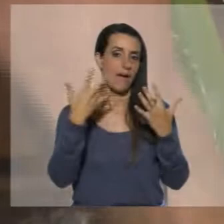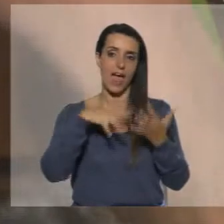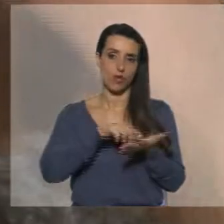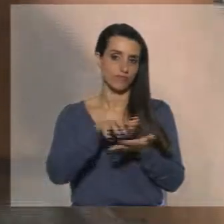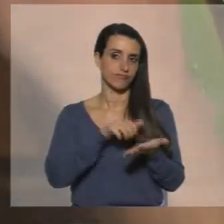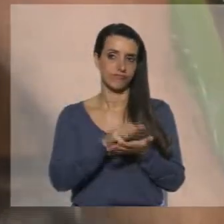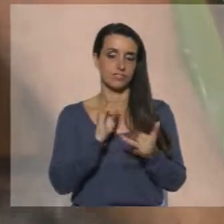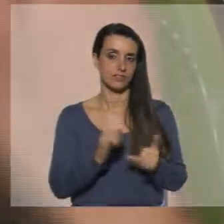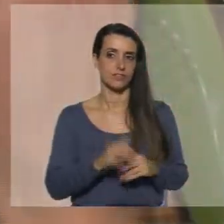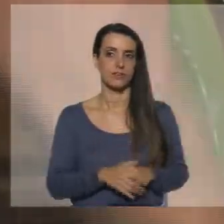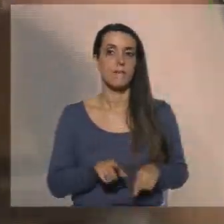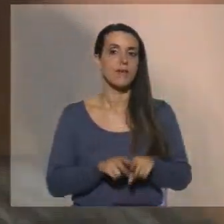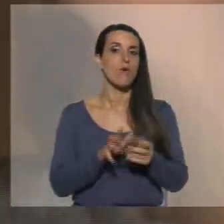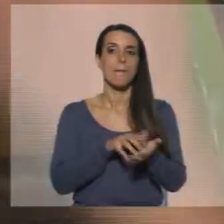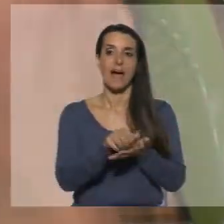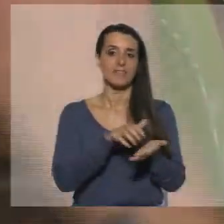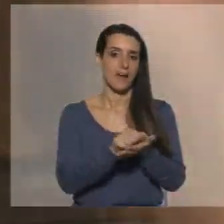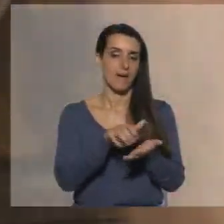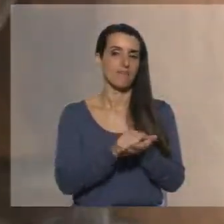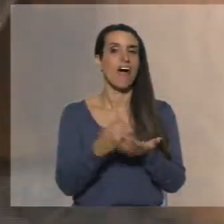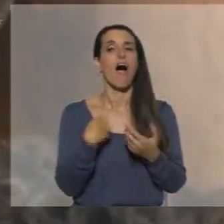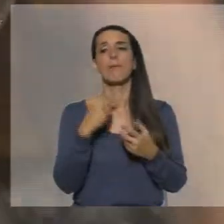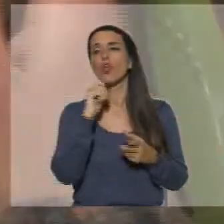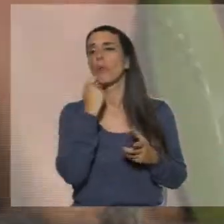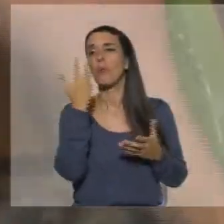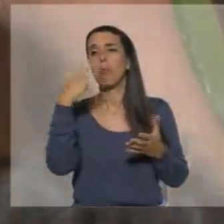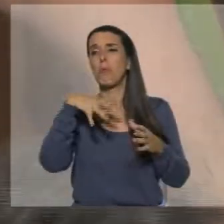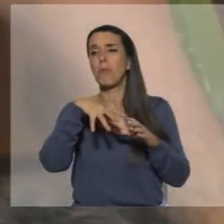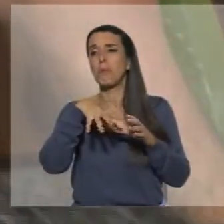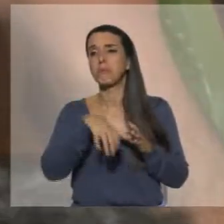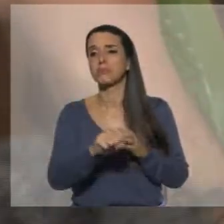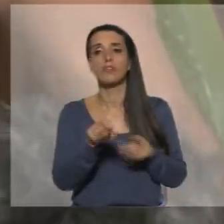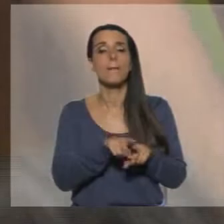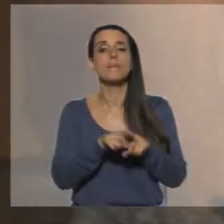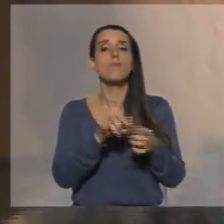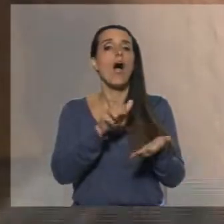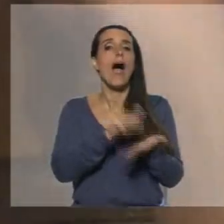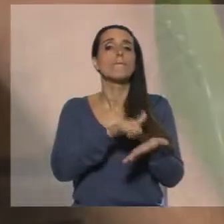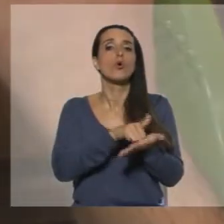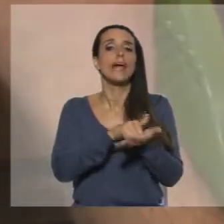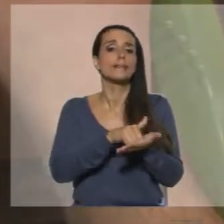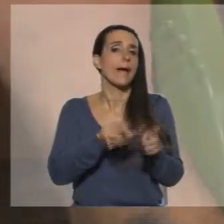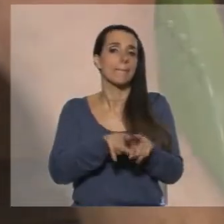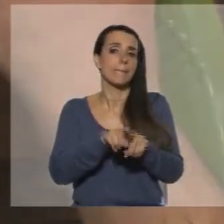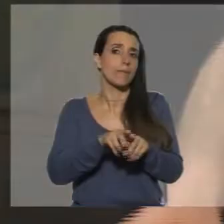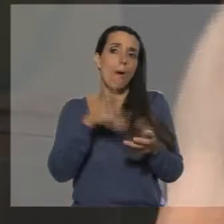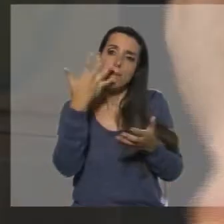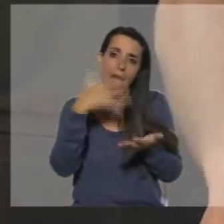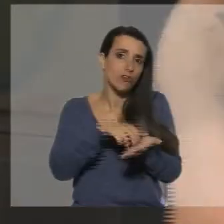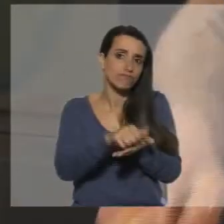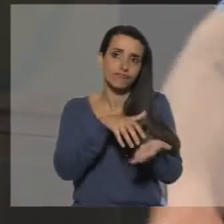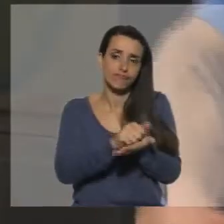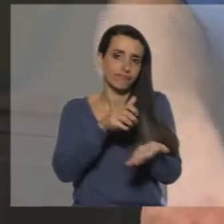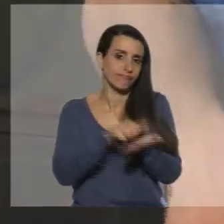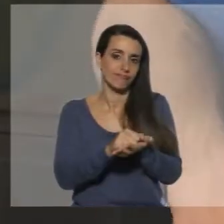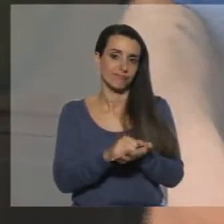Sí, claro, es como la masa. No hay vuelta. Viste que hay gente que dice, ay, a mí no me gusta, pero... Es como las hamburguesas. Claro. La masa, claro, la mano, hay que meter. Con una cucharita,